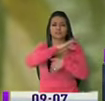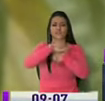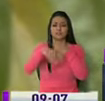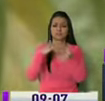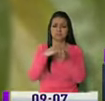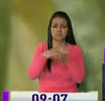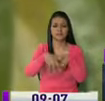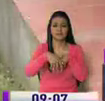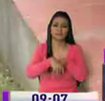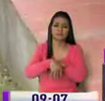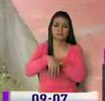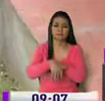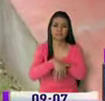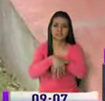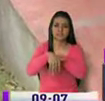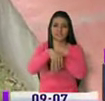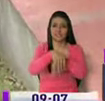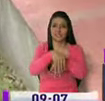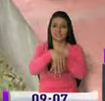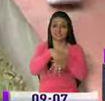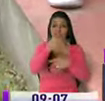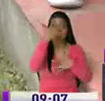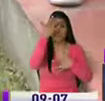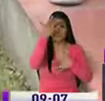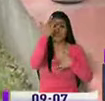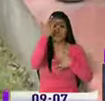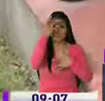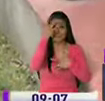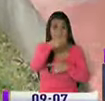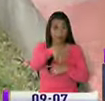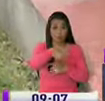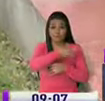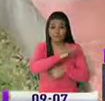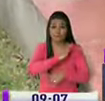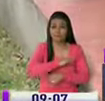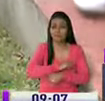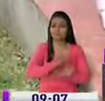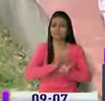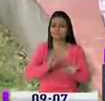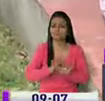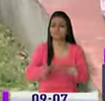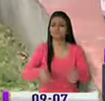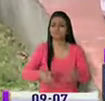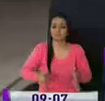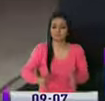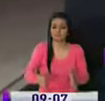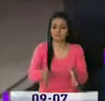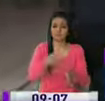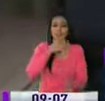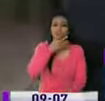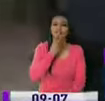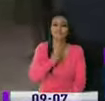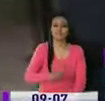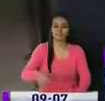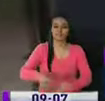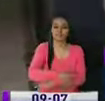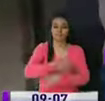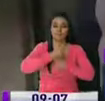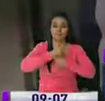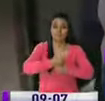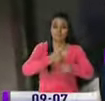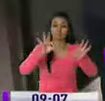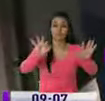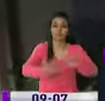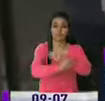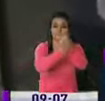caminata denominada Que el Alzheimer no nos detenga. Se llevará a cabo en la avenida Eloy Alfaro y Amazonas a las 8 de la mañana en